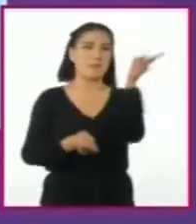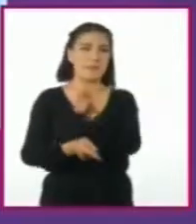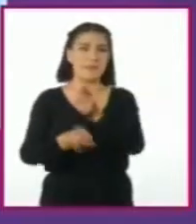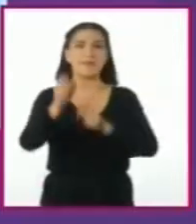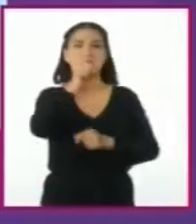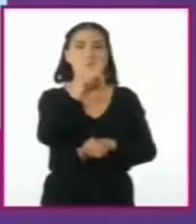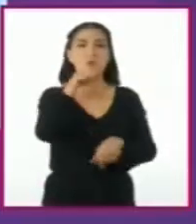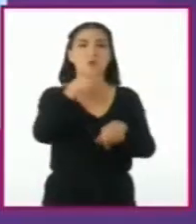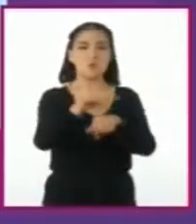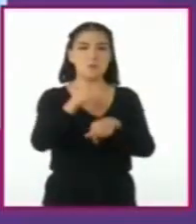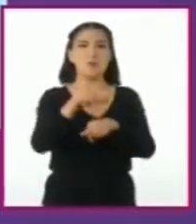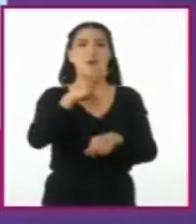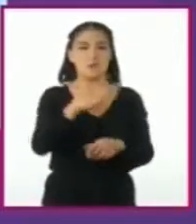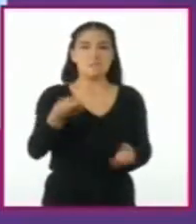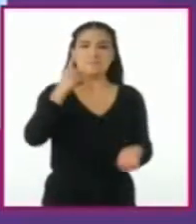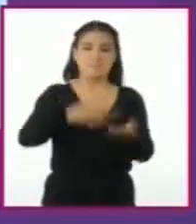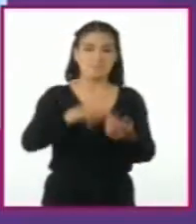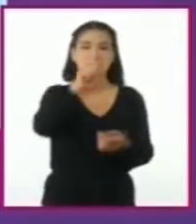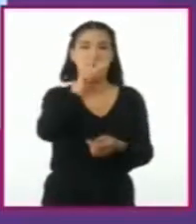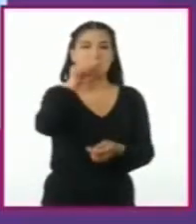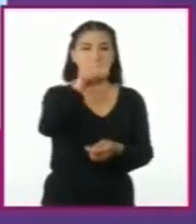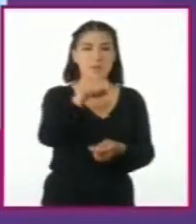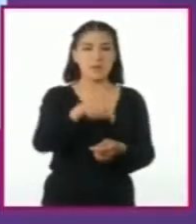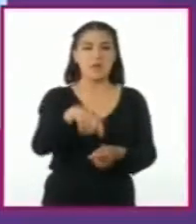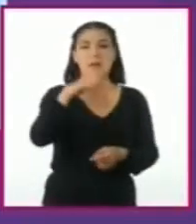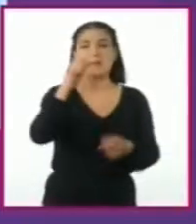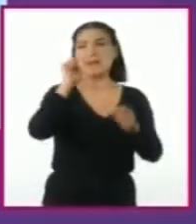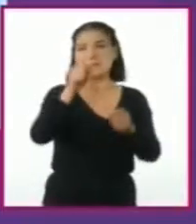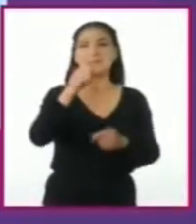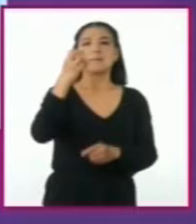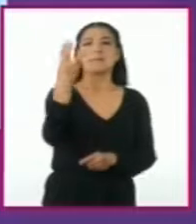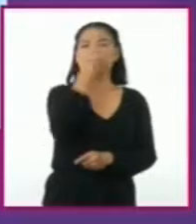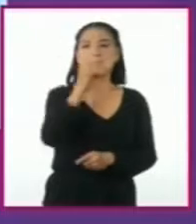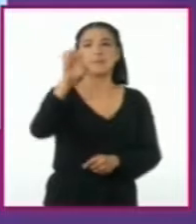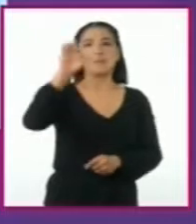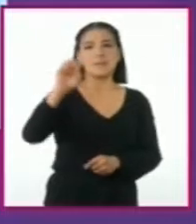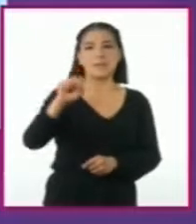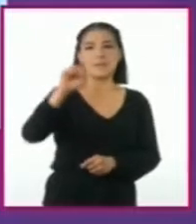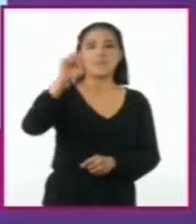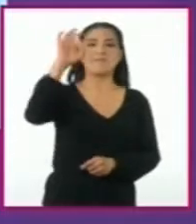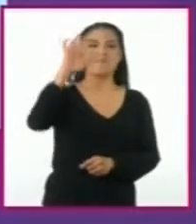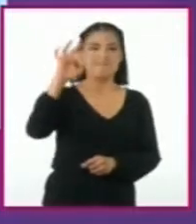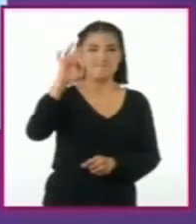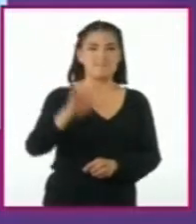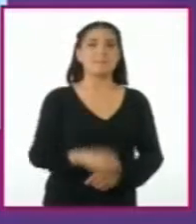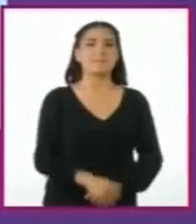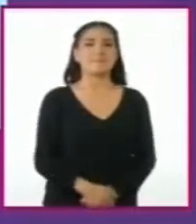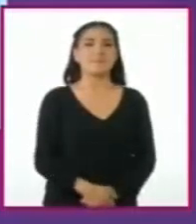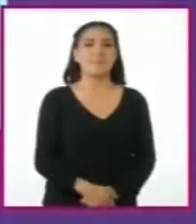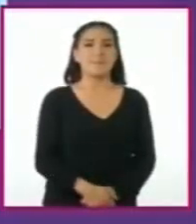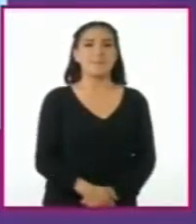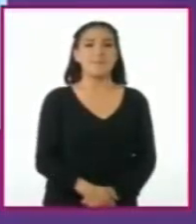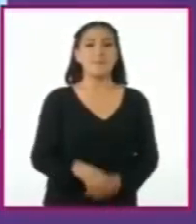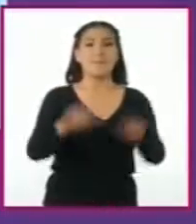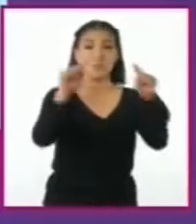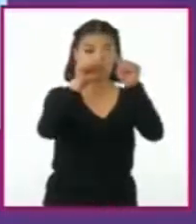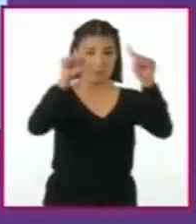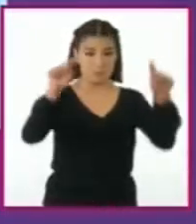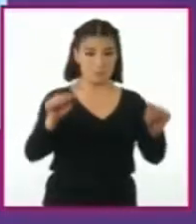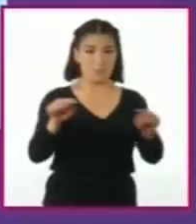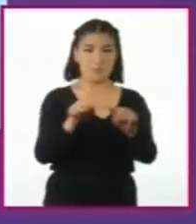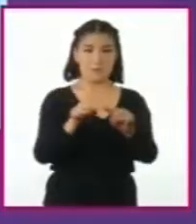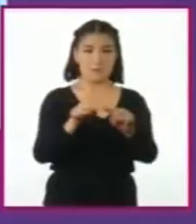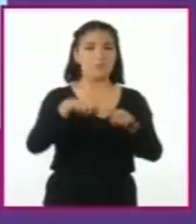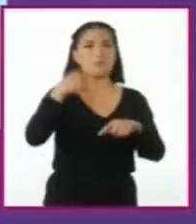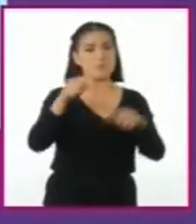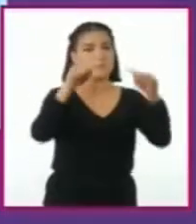ángulos internos es igual a 360 grados. El cuadrado y el